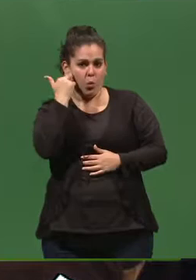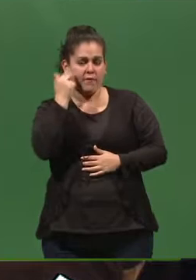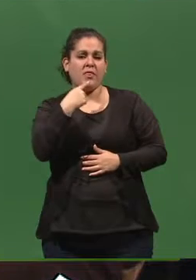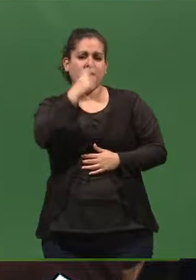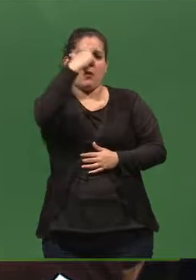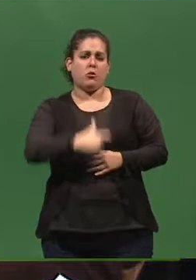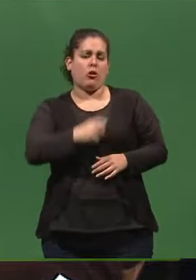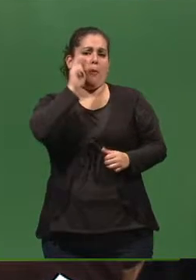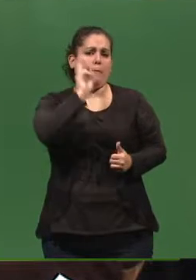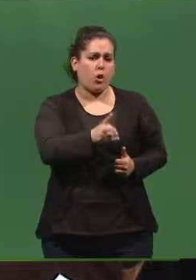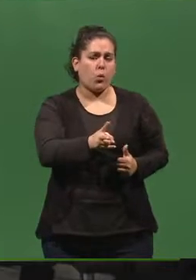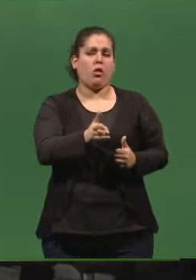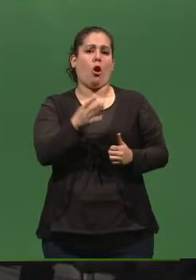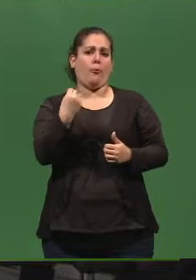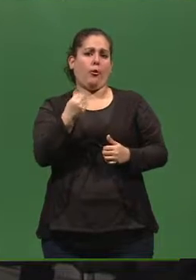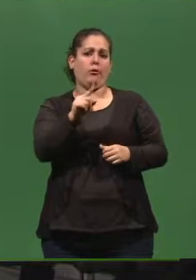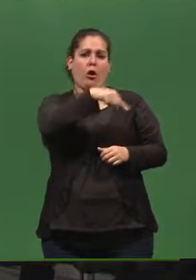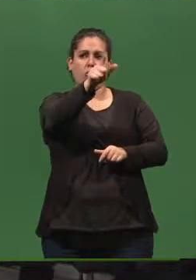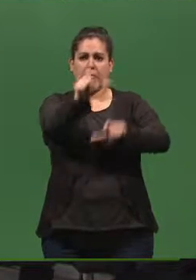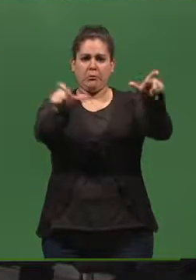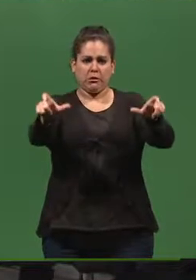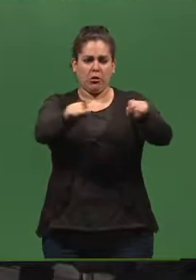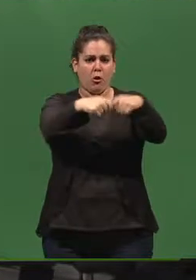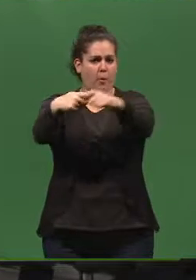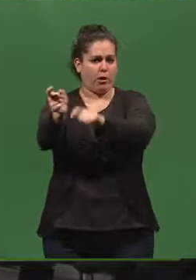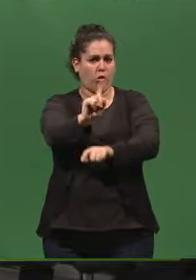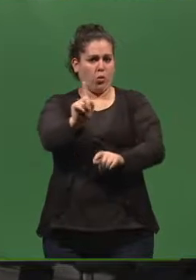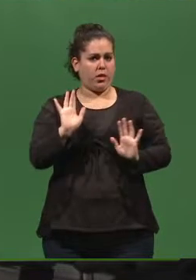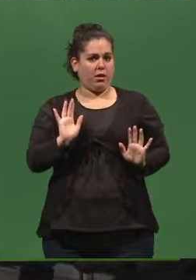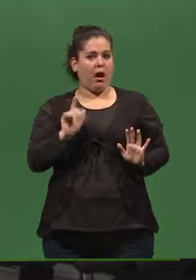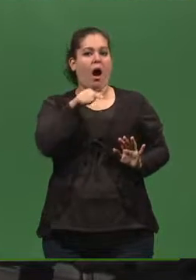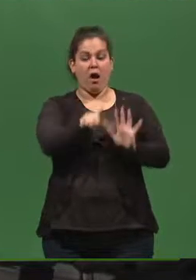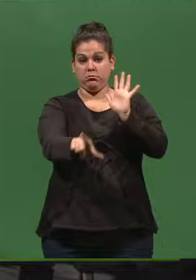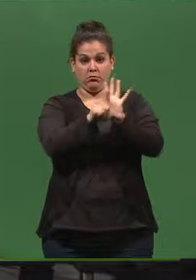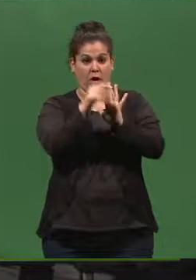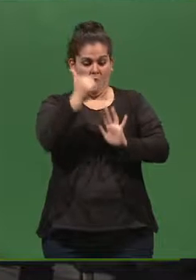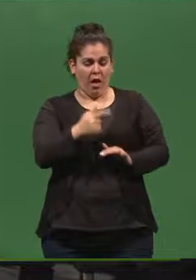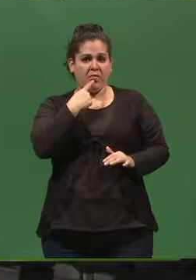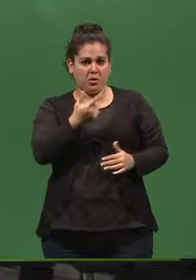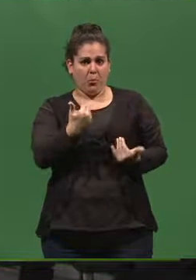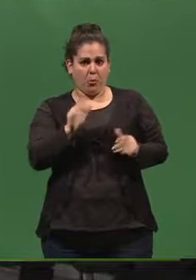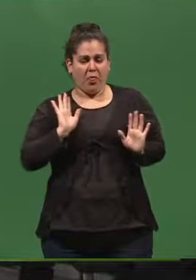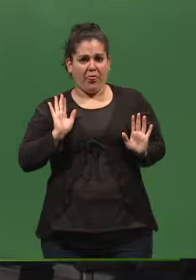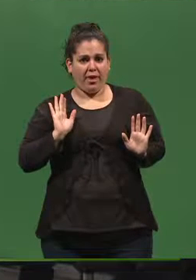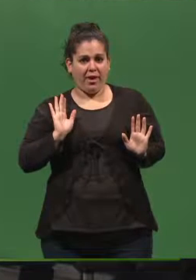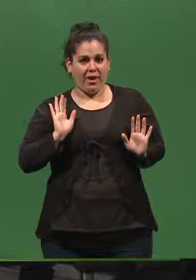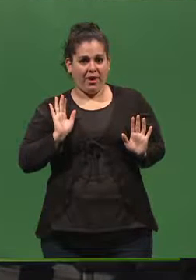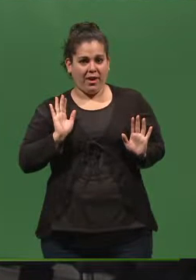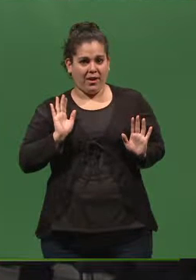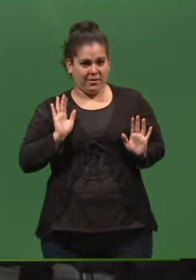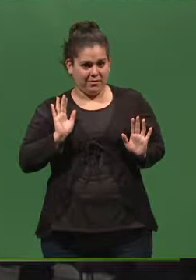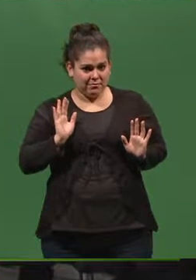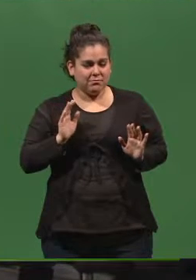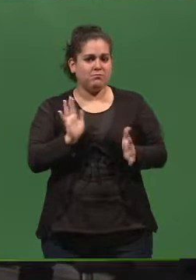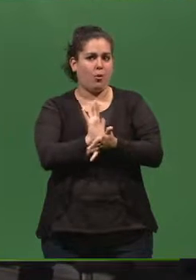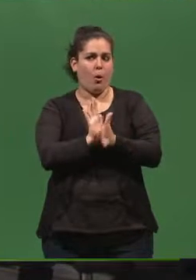privada de la persona que no afecta a derechos a terceros, se despenaliza cualquier conducta que esté relacionada a cualquier sustancia que